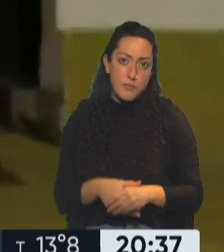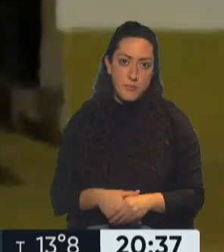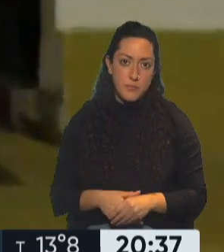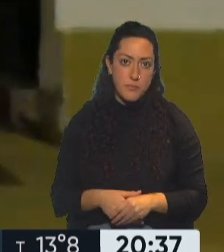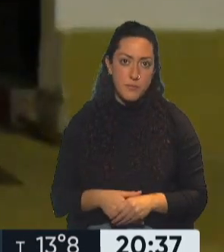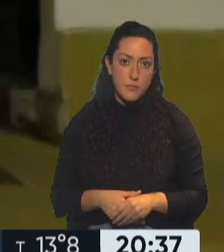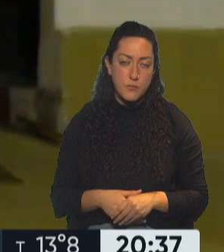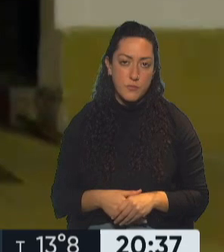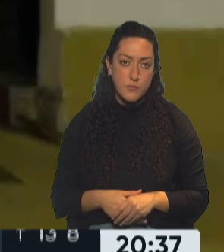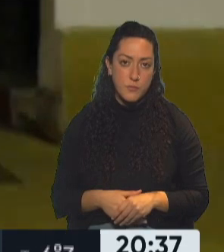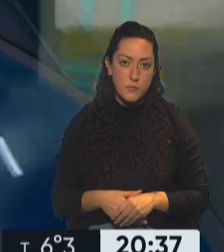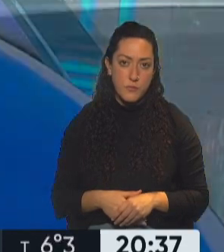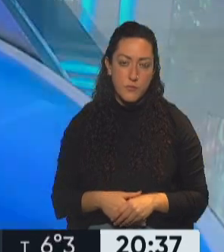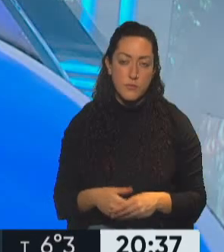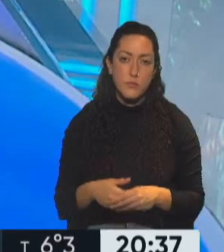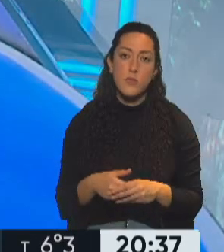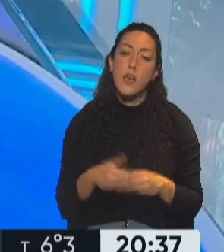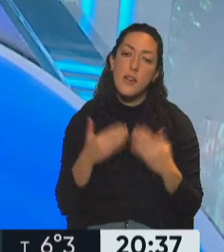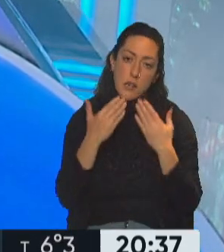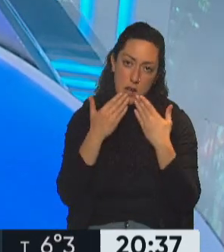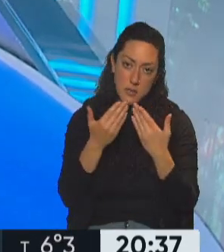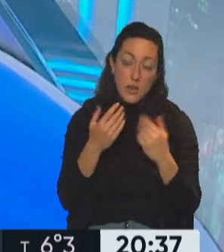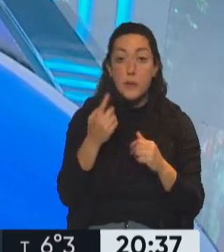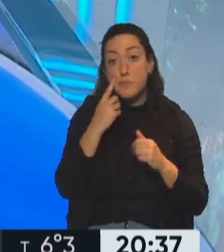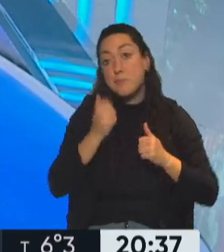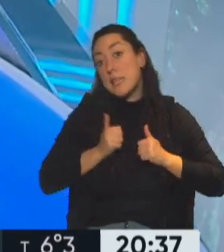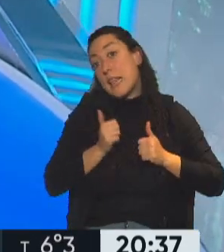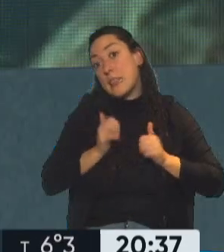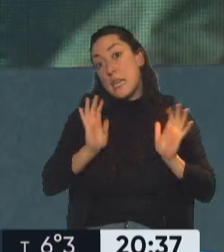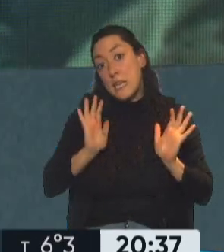Bueno, muy bien, gracias Florencia. La expectativa entonces por lo que ocurra allí.